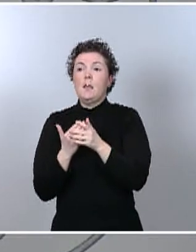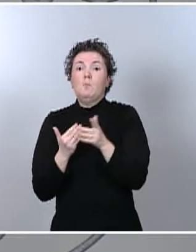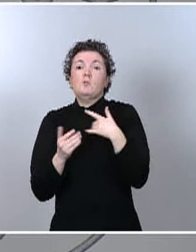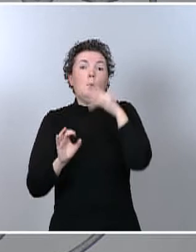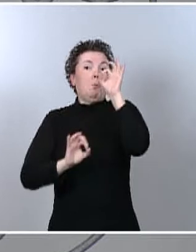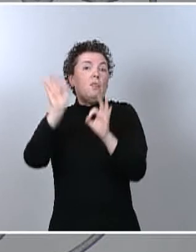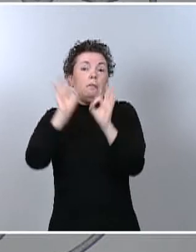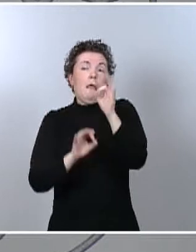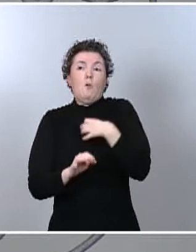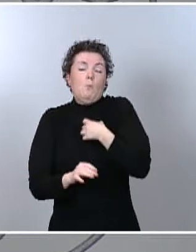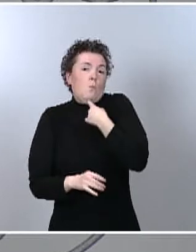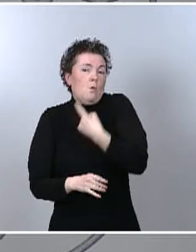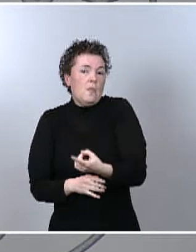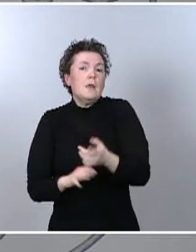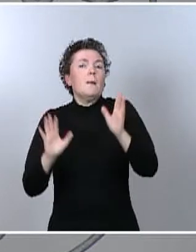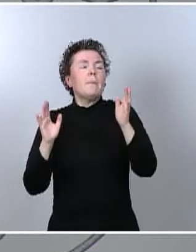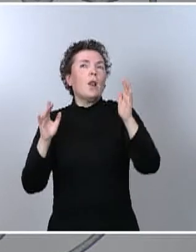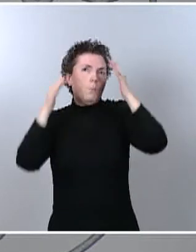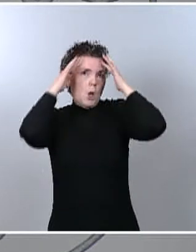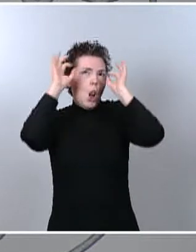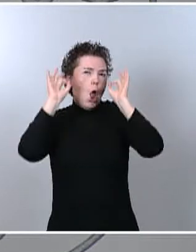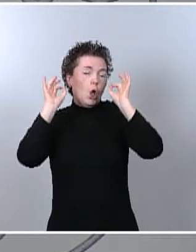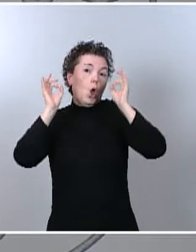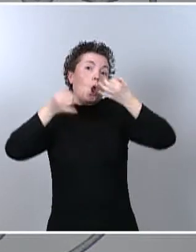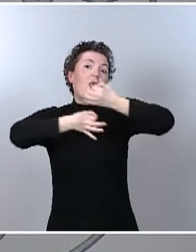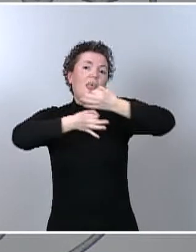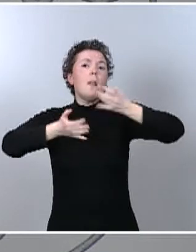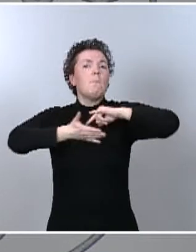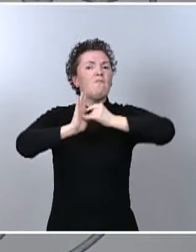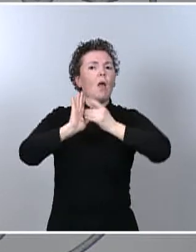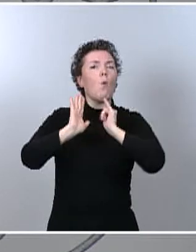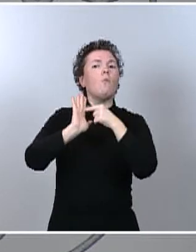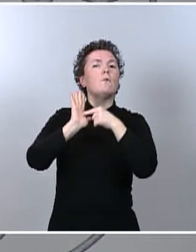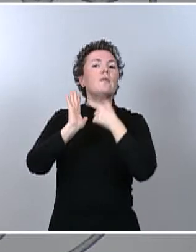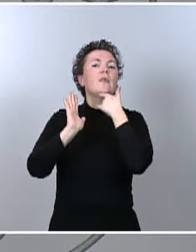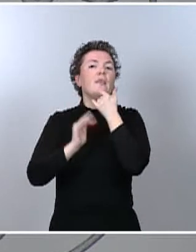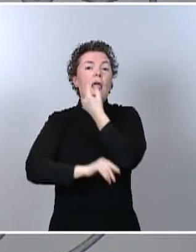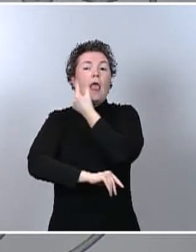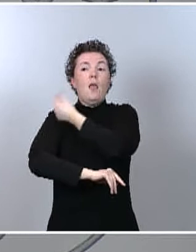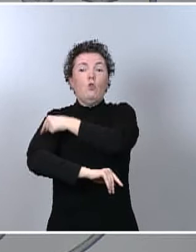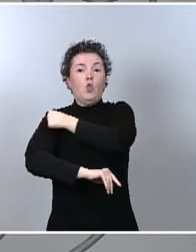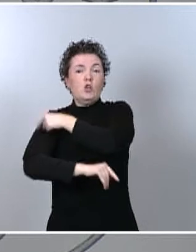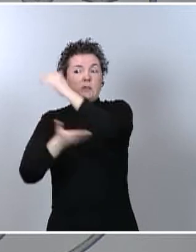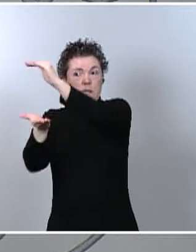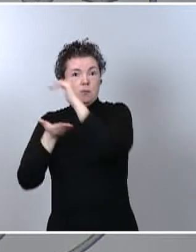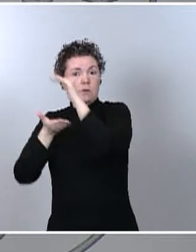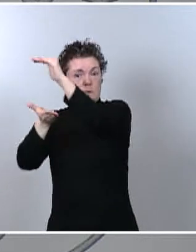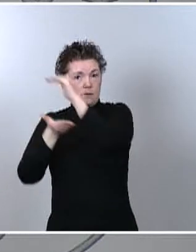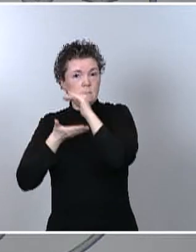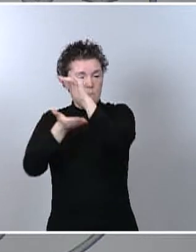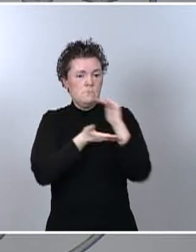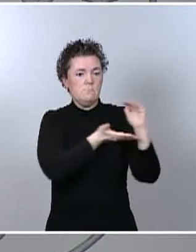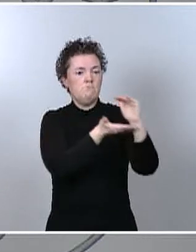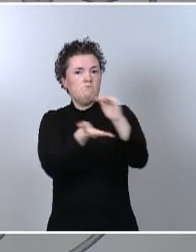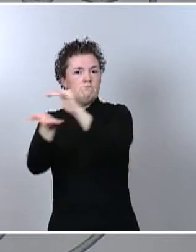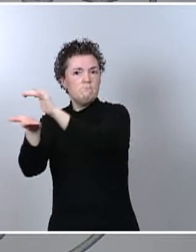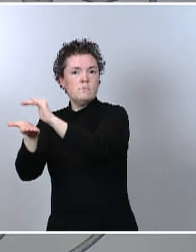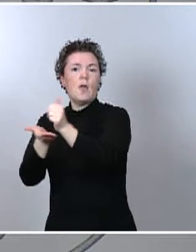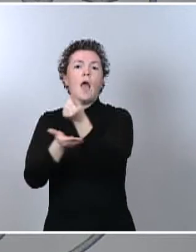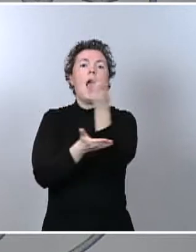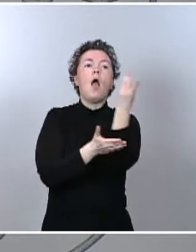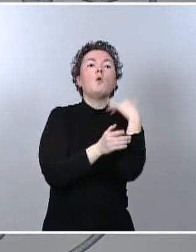nivel semanal del Ministerio y si planeamos recuperar esas vacunas que hemos perdido durante estas semanas. Muchas gracias,